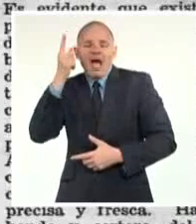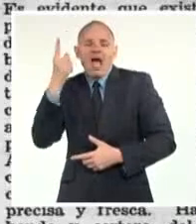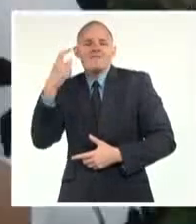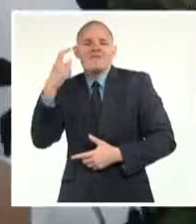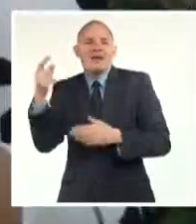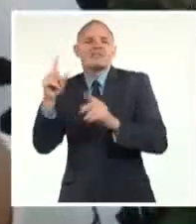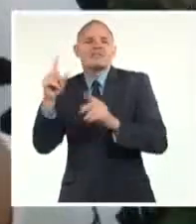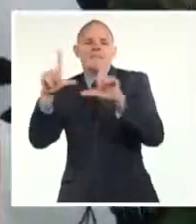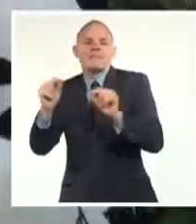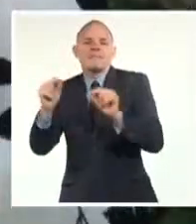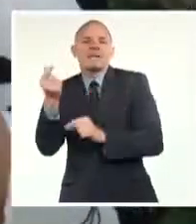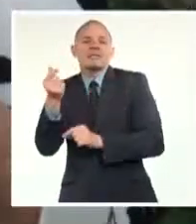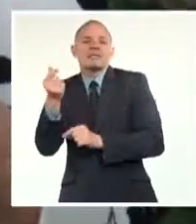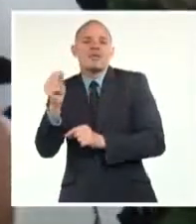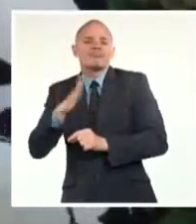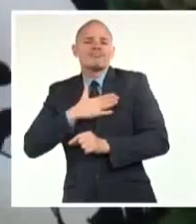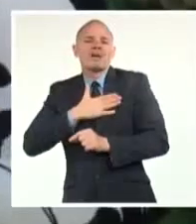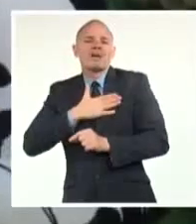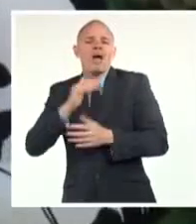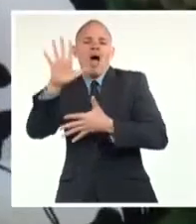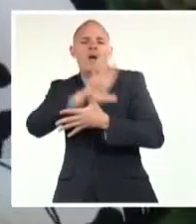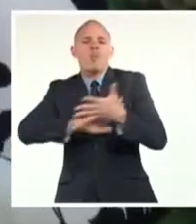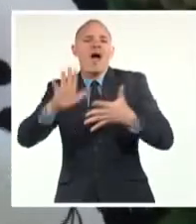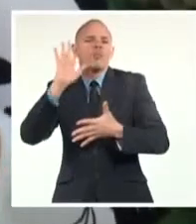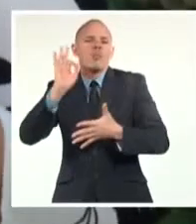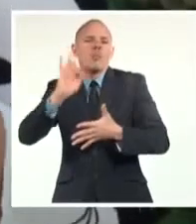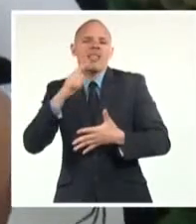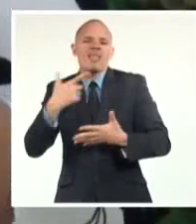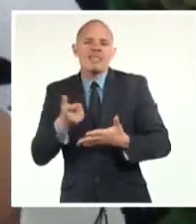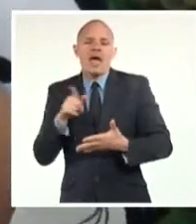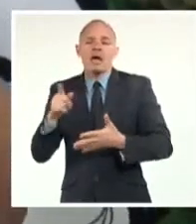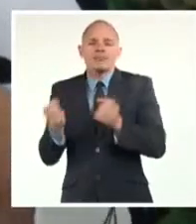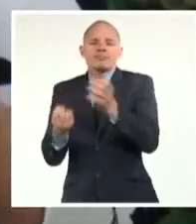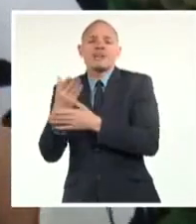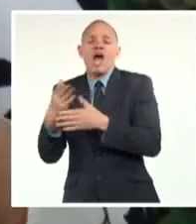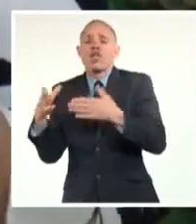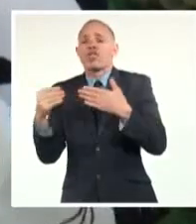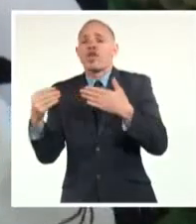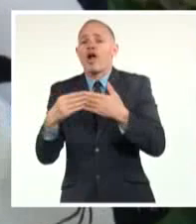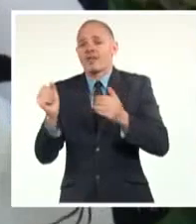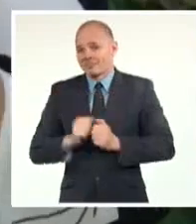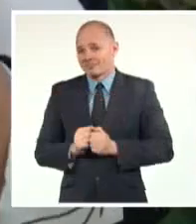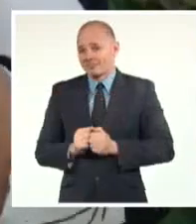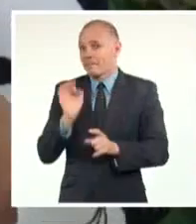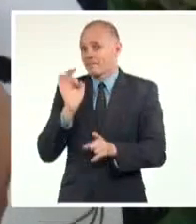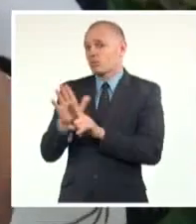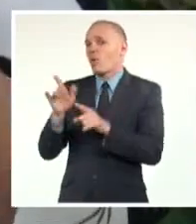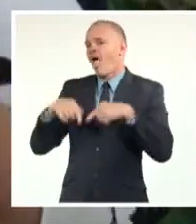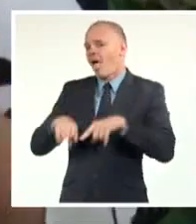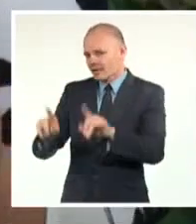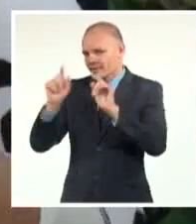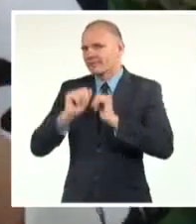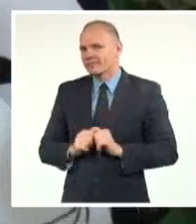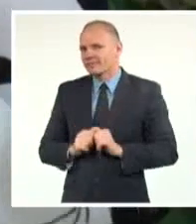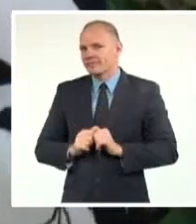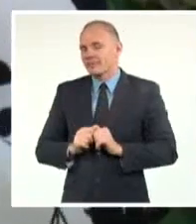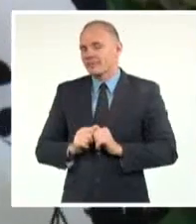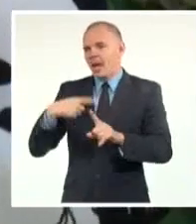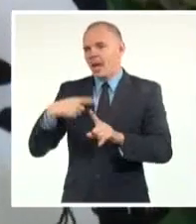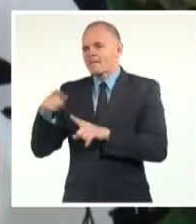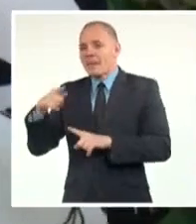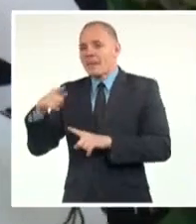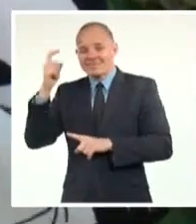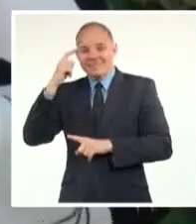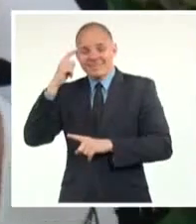tenía nombre. O sea, la necesidad de dominar a través de las finanzas, la necesidad de dominar a través del comercio, de controlar lo que produce qué país y